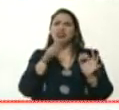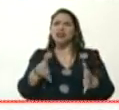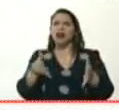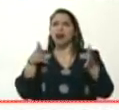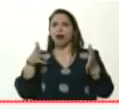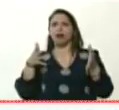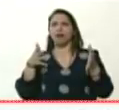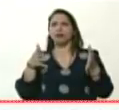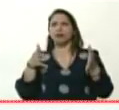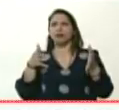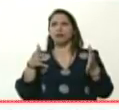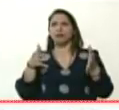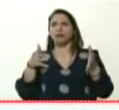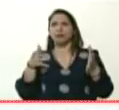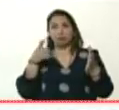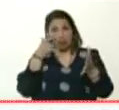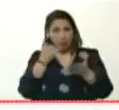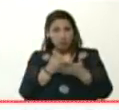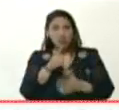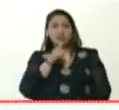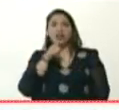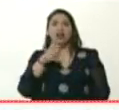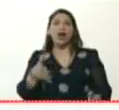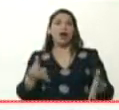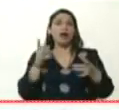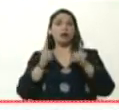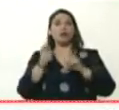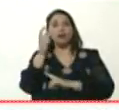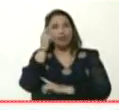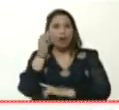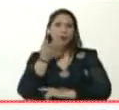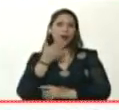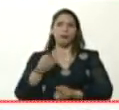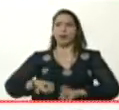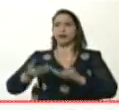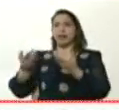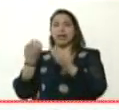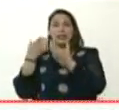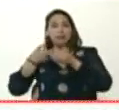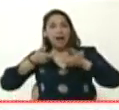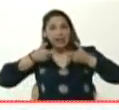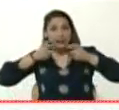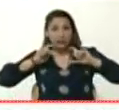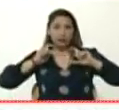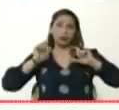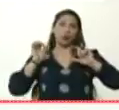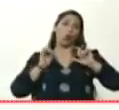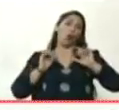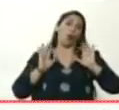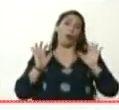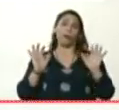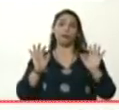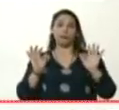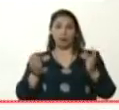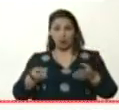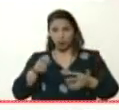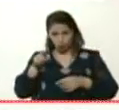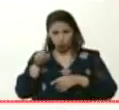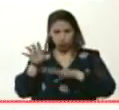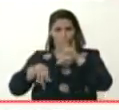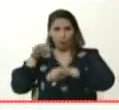Señor Pelucón, vamos a ver quién gana algún día, pues. Que tú le entregues al maíz, qué sé yo. Y si tú